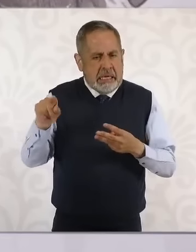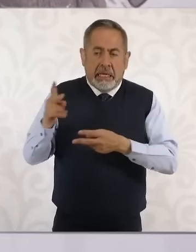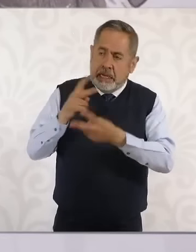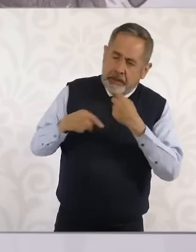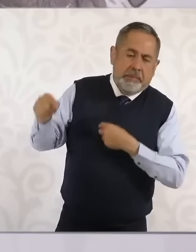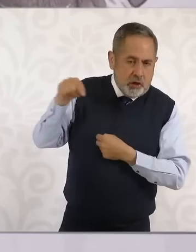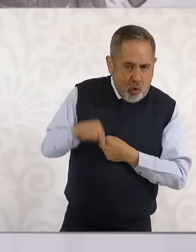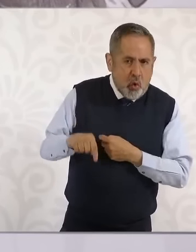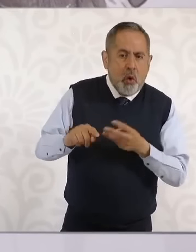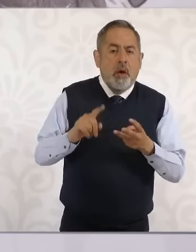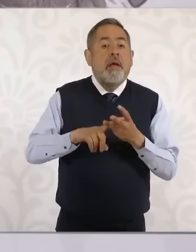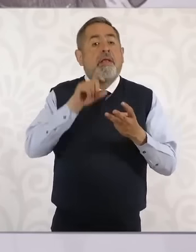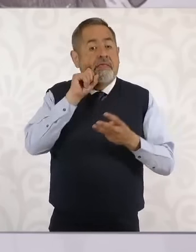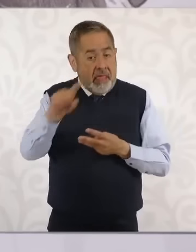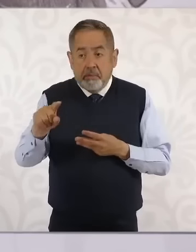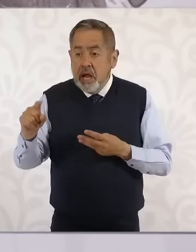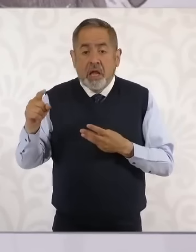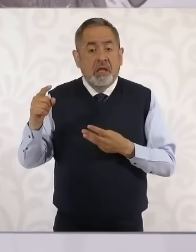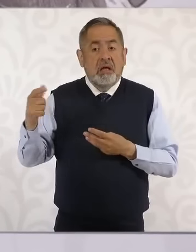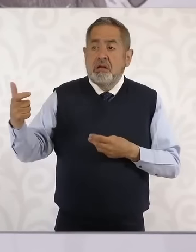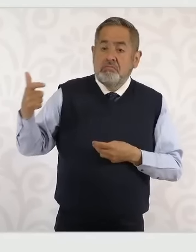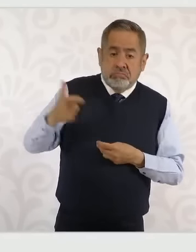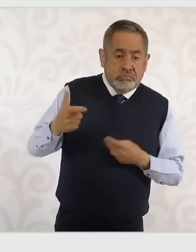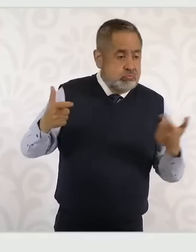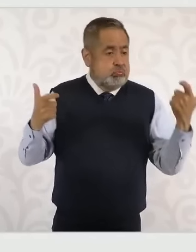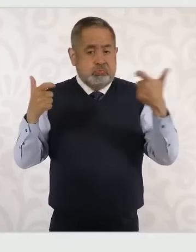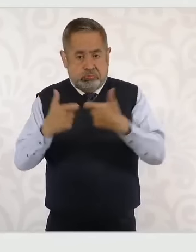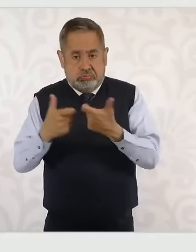y también hay inversiones por parte de Singapur.